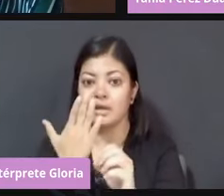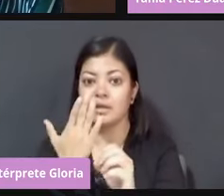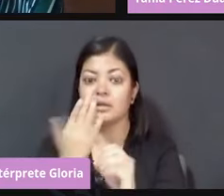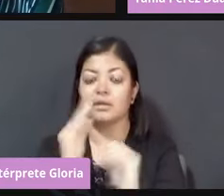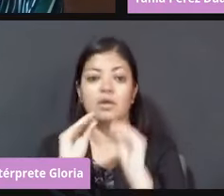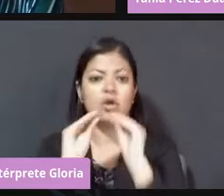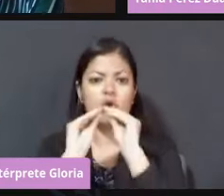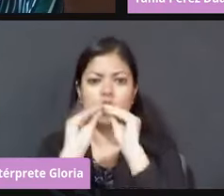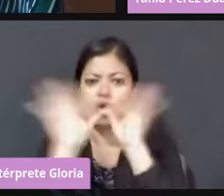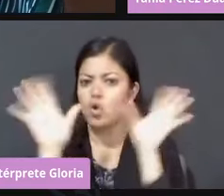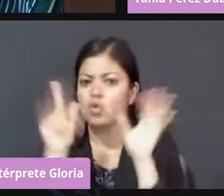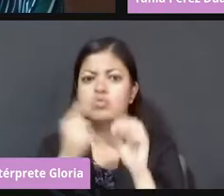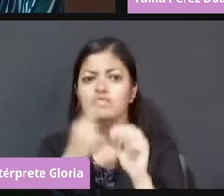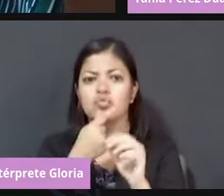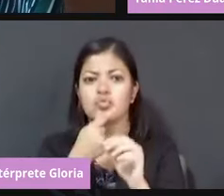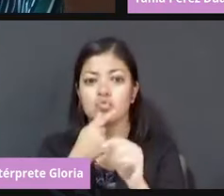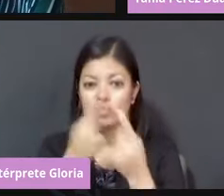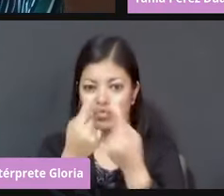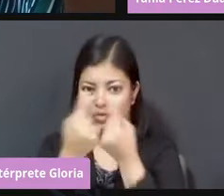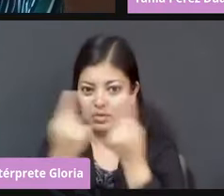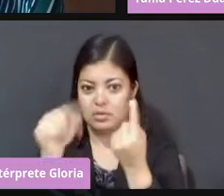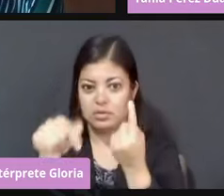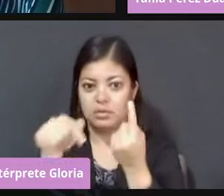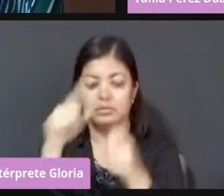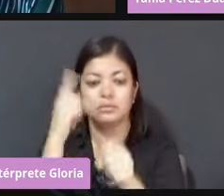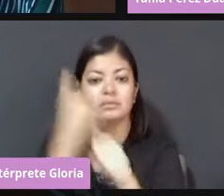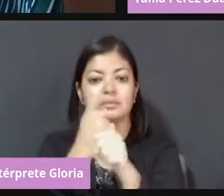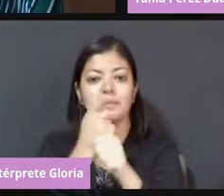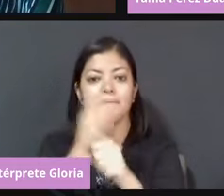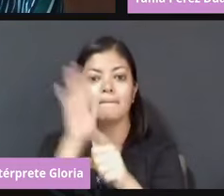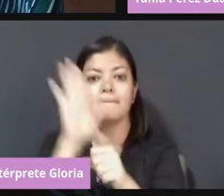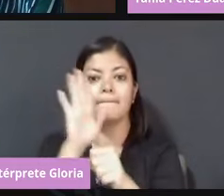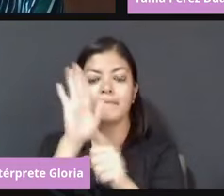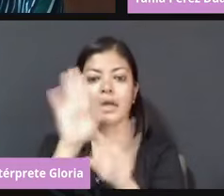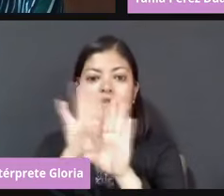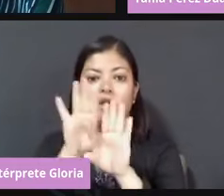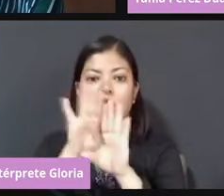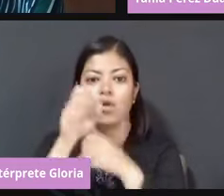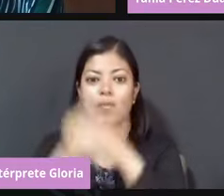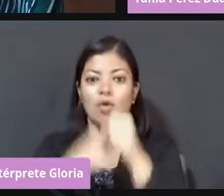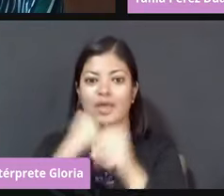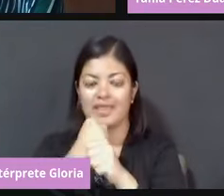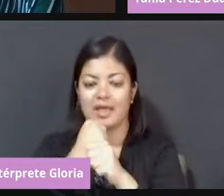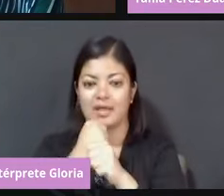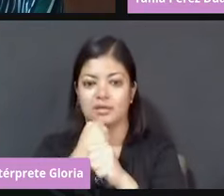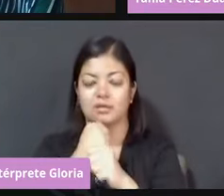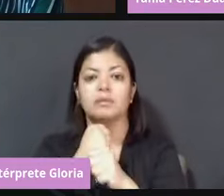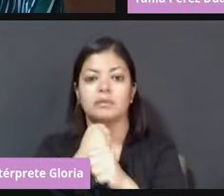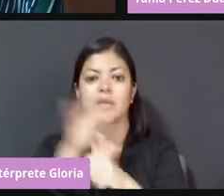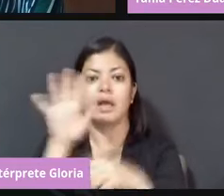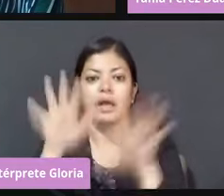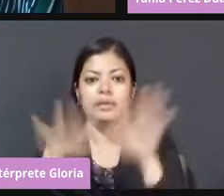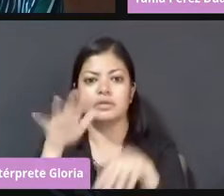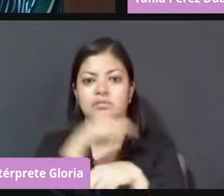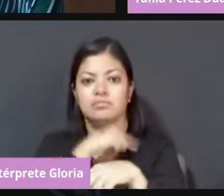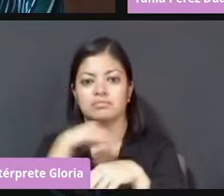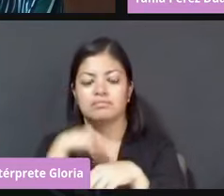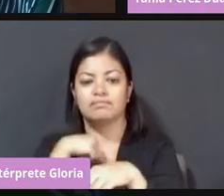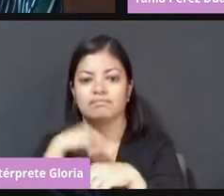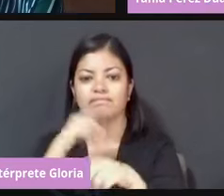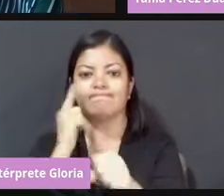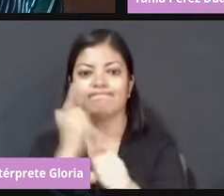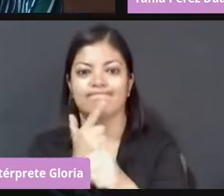en chiquitos se va a manifestar como a su edad. Muchas veces nos encontramos con este